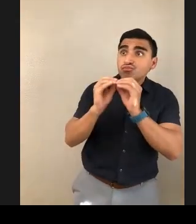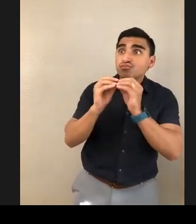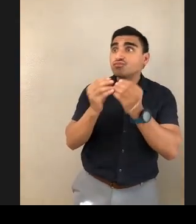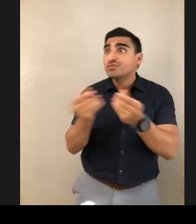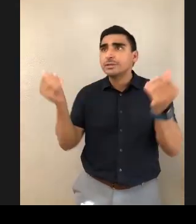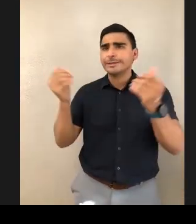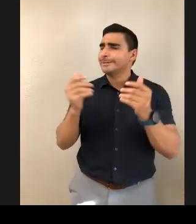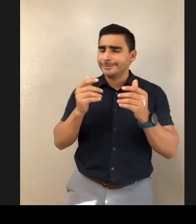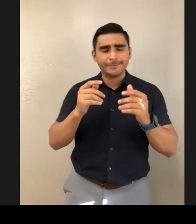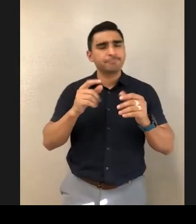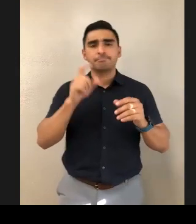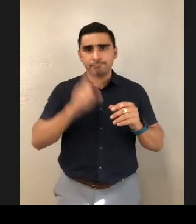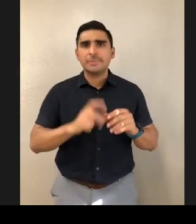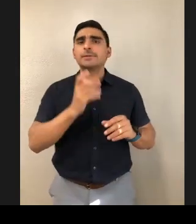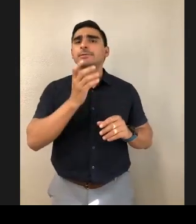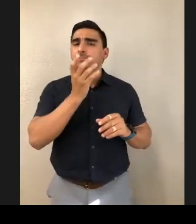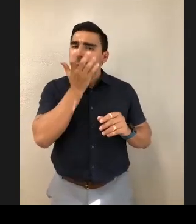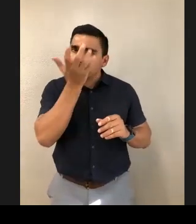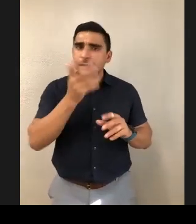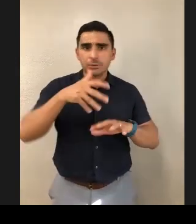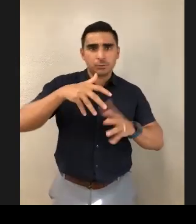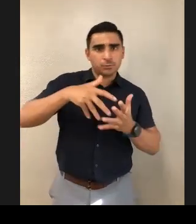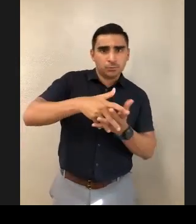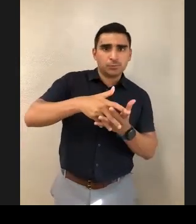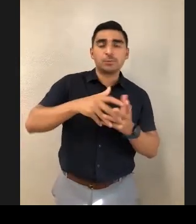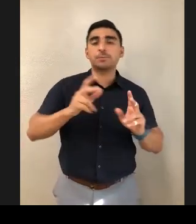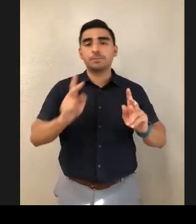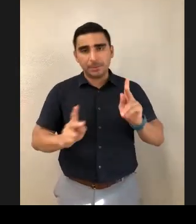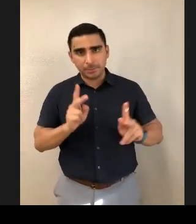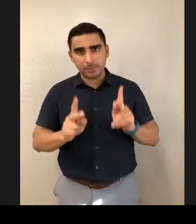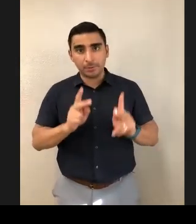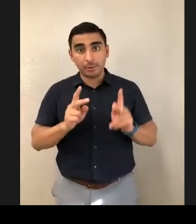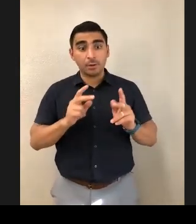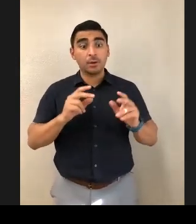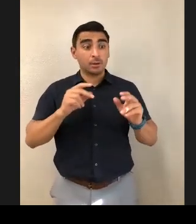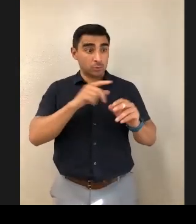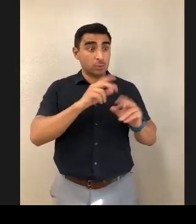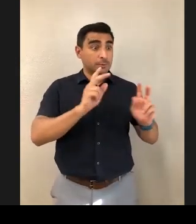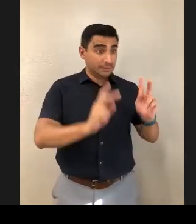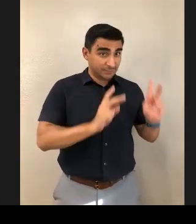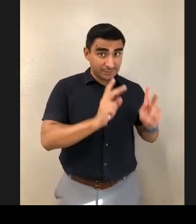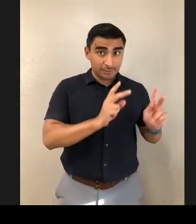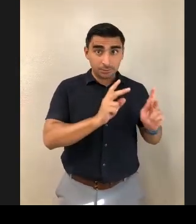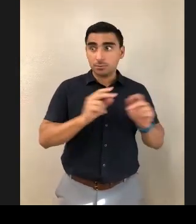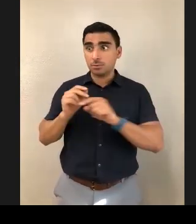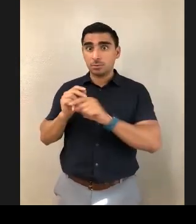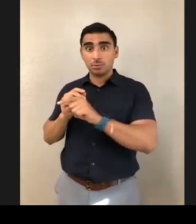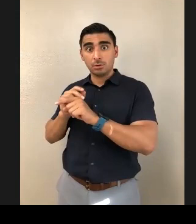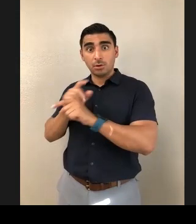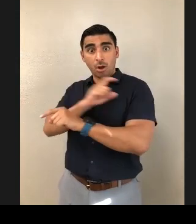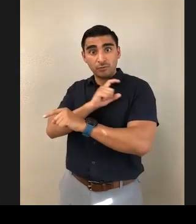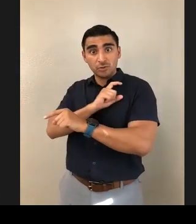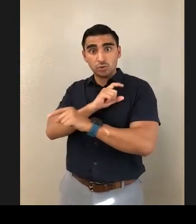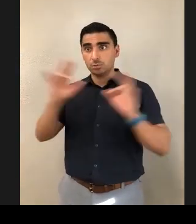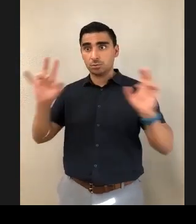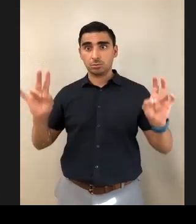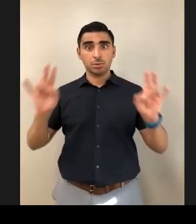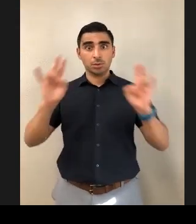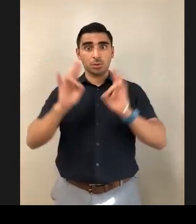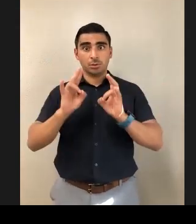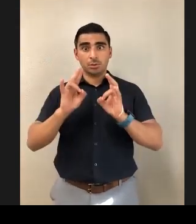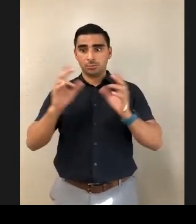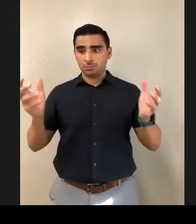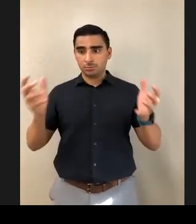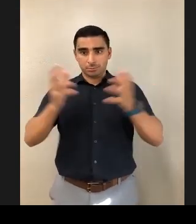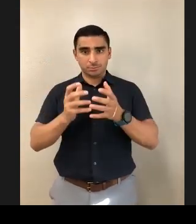parte de arriba, no va a venir de los políticos, no va a venir de las autoridades. Tienen que poner a los policías, a la policía y a